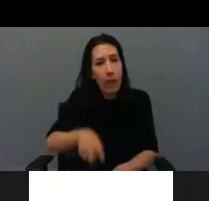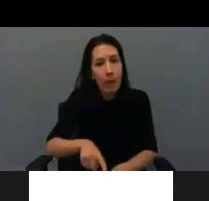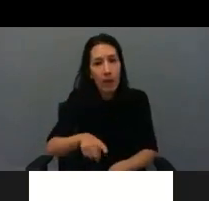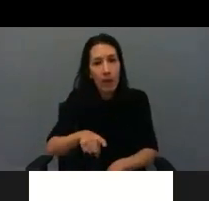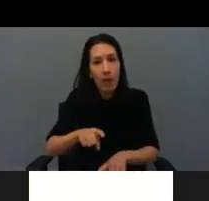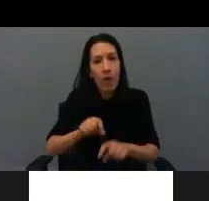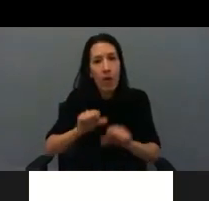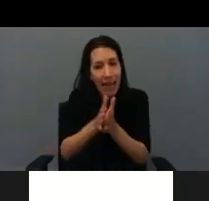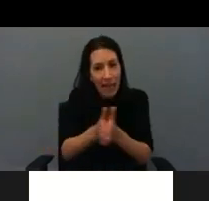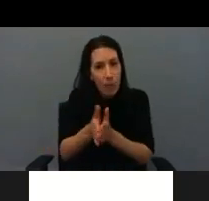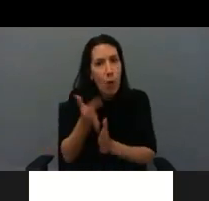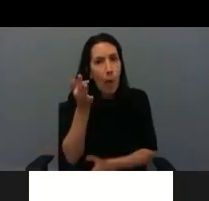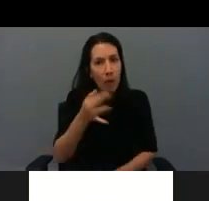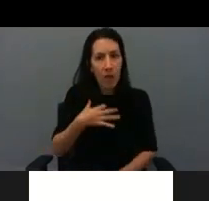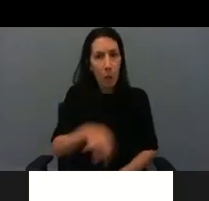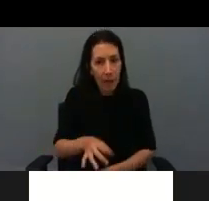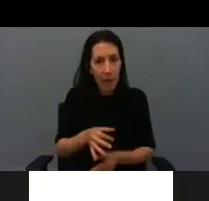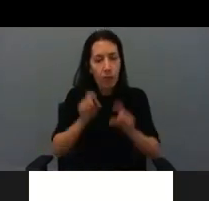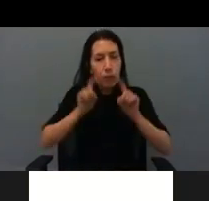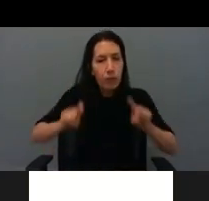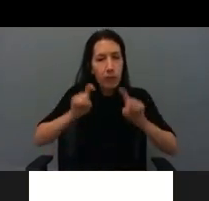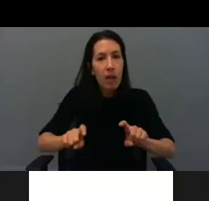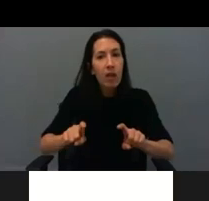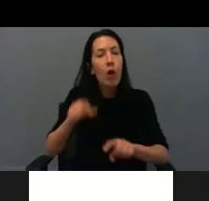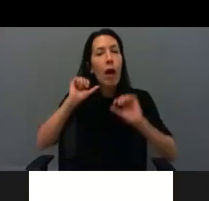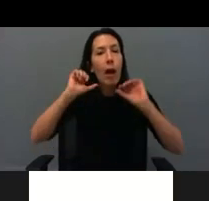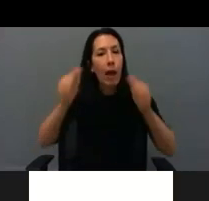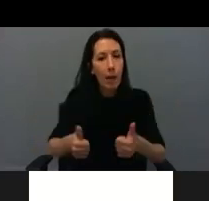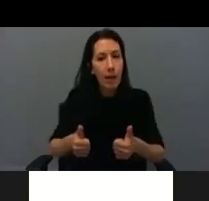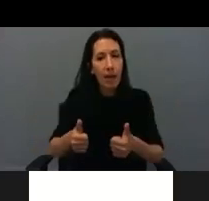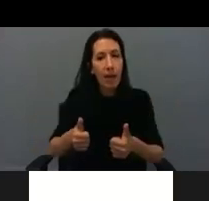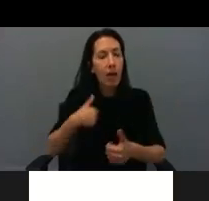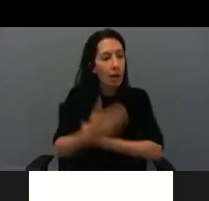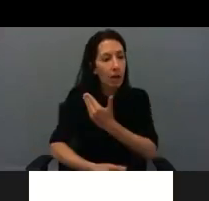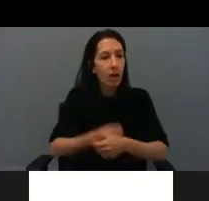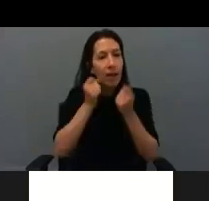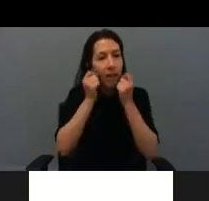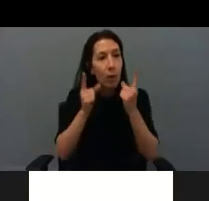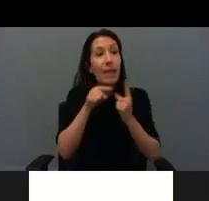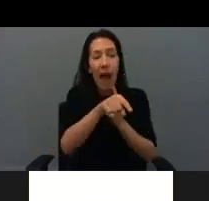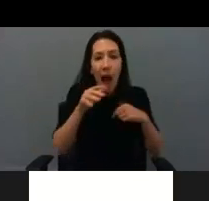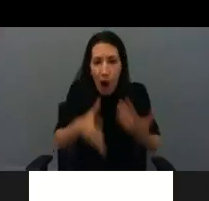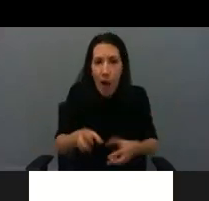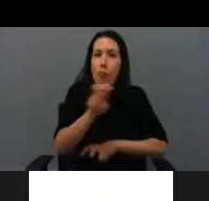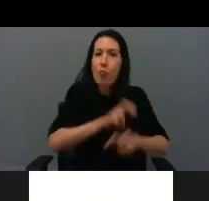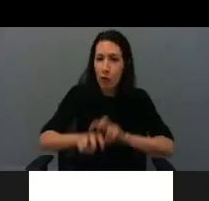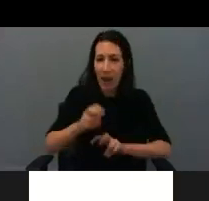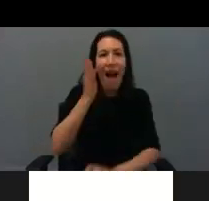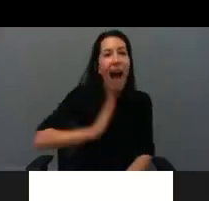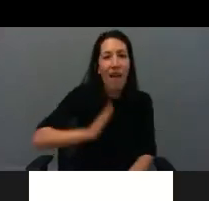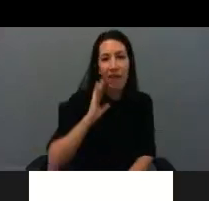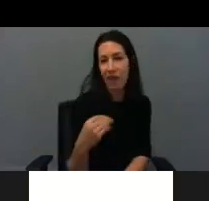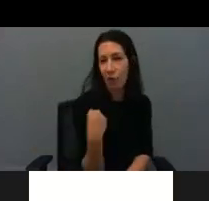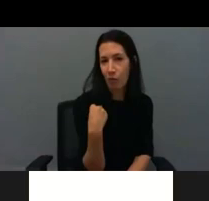un estímulo positivo, yo creo que con el paso del tiempo se ha dado cuenta y ella busca ese afecto ya,